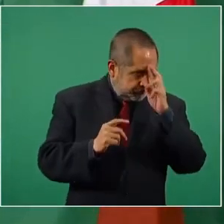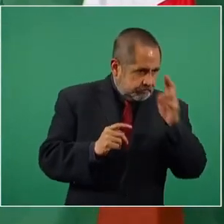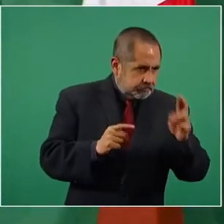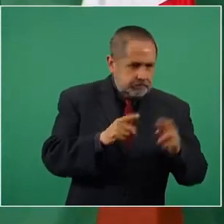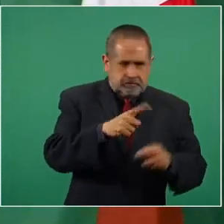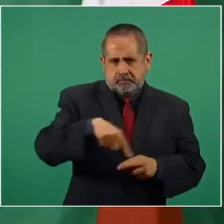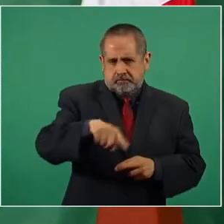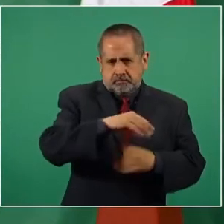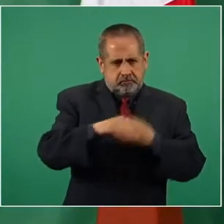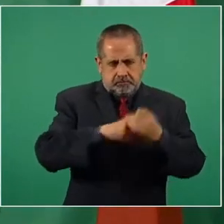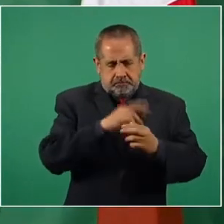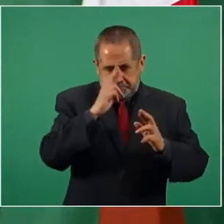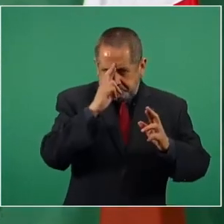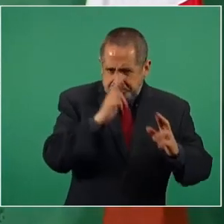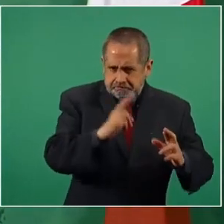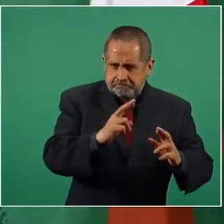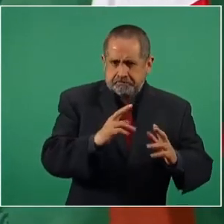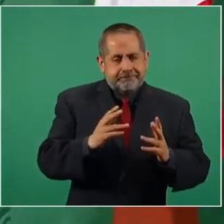a todos.